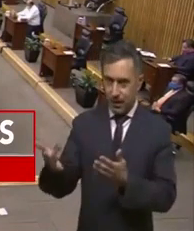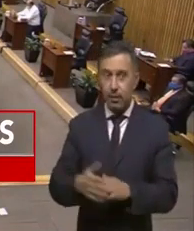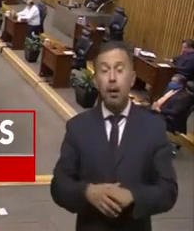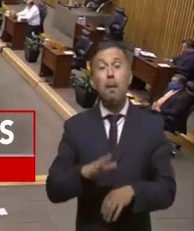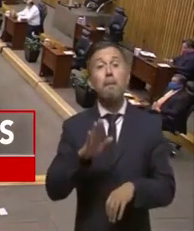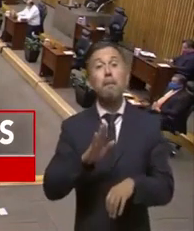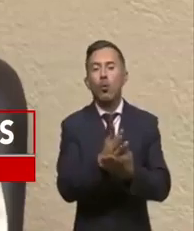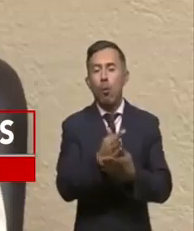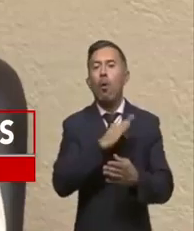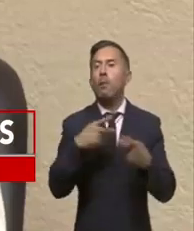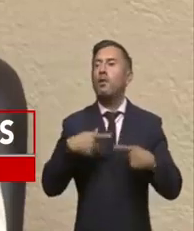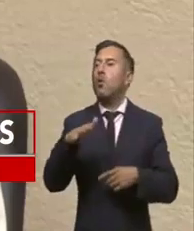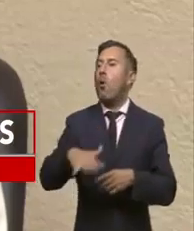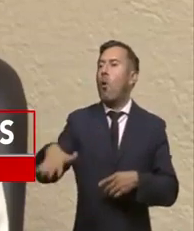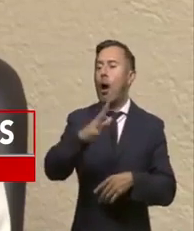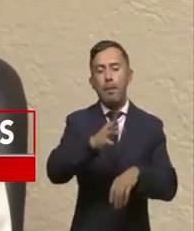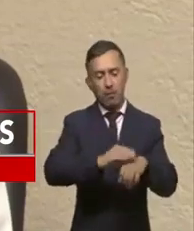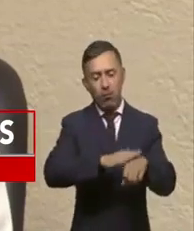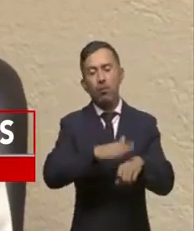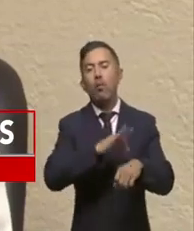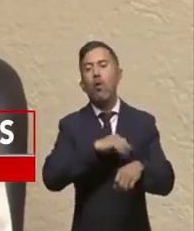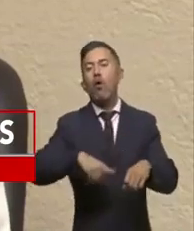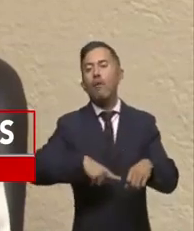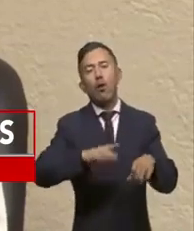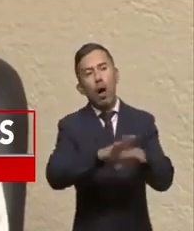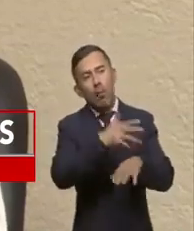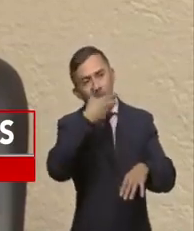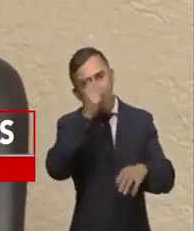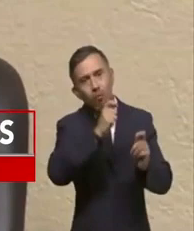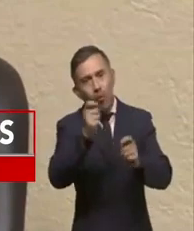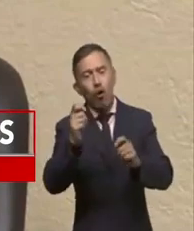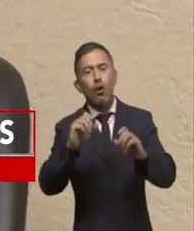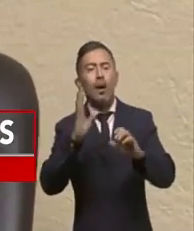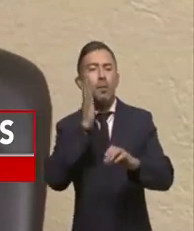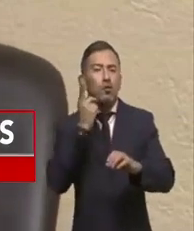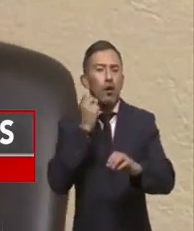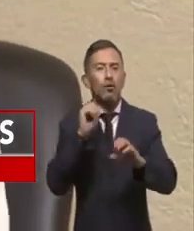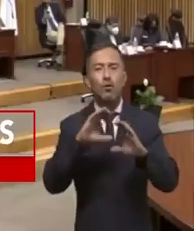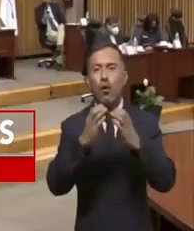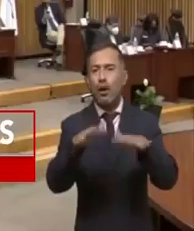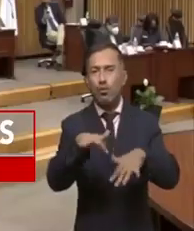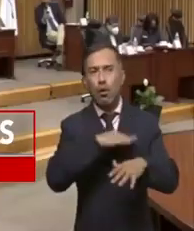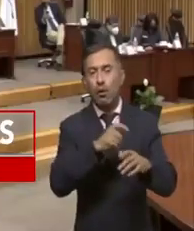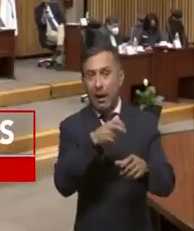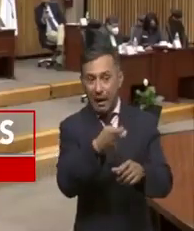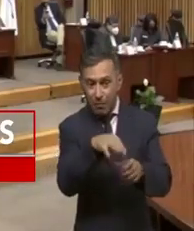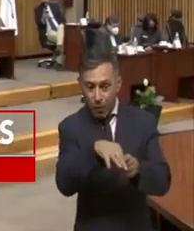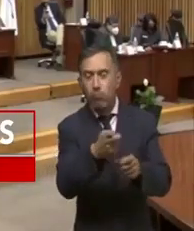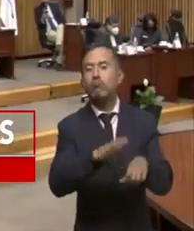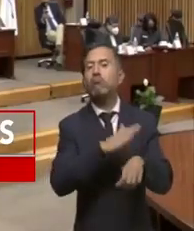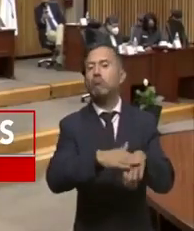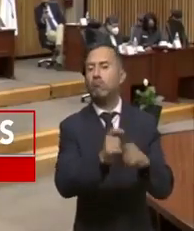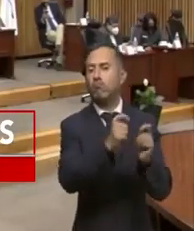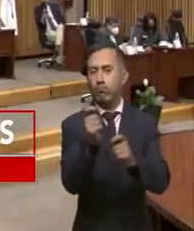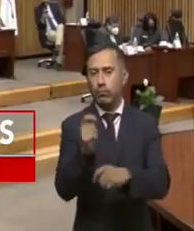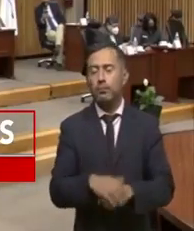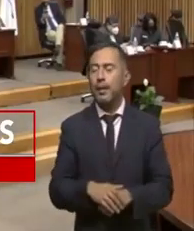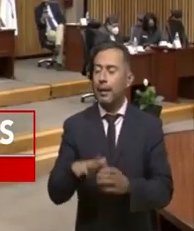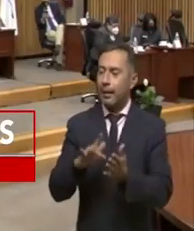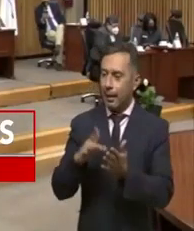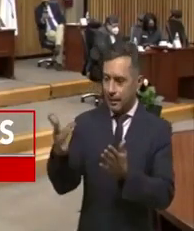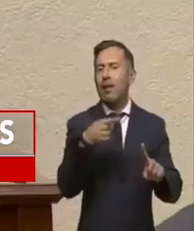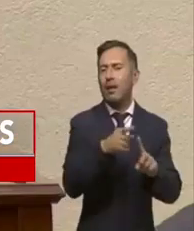Los resultados quedaron con triunfos del PAN en 33 distritos, el PRI en 11, el Verde en 1, Movimiento Ciudadano con 7 distritos, Morena